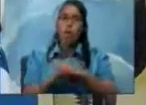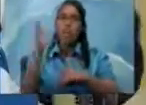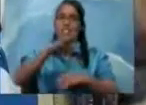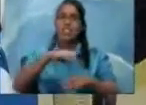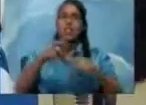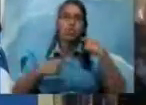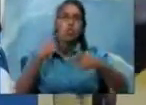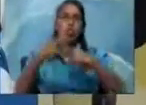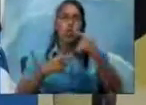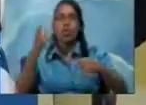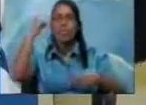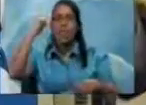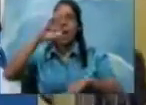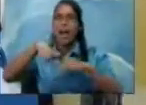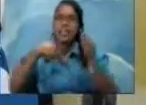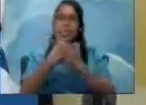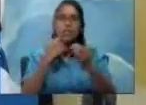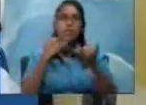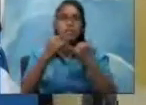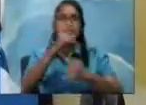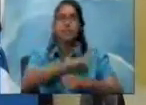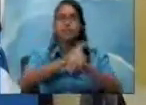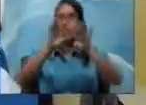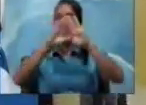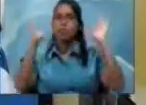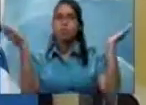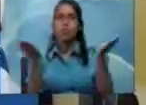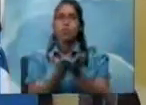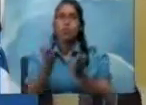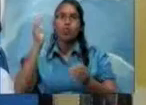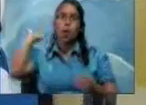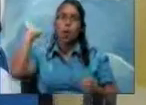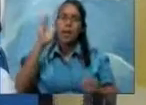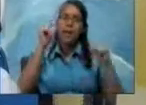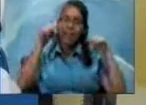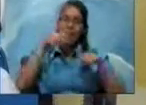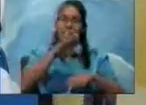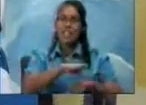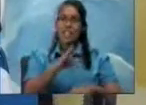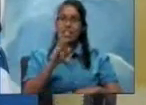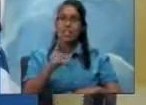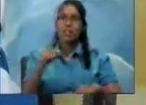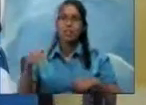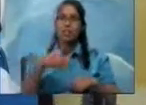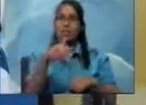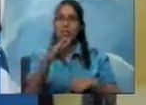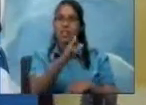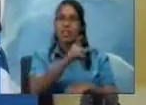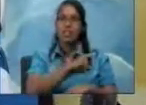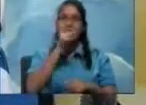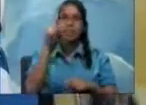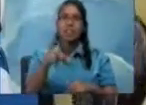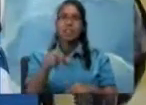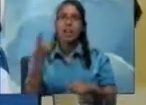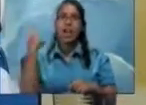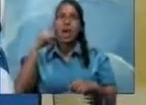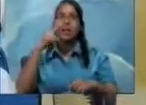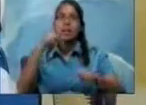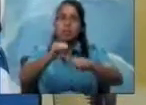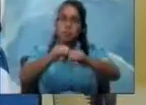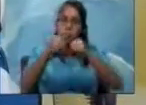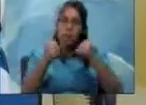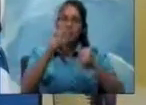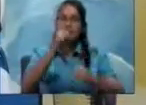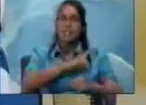todos los días todos los días hasta el fin del mundo vengan que aquí está el pecado El el p aquí hay pan y las